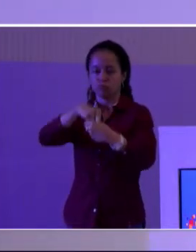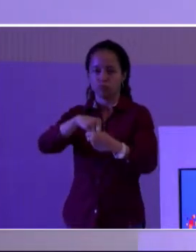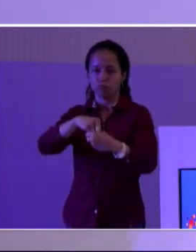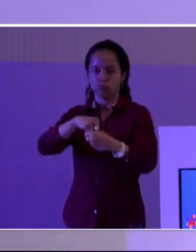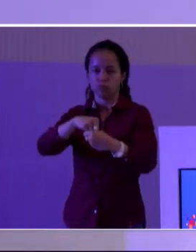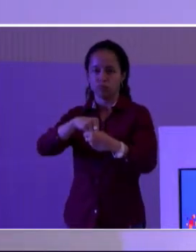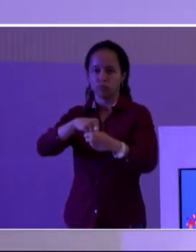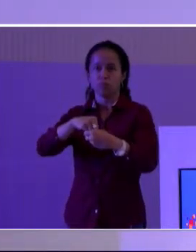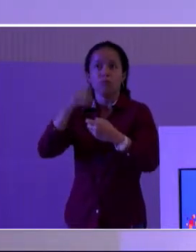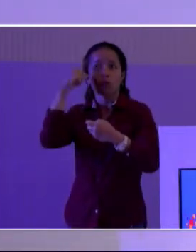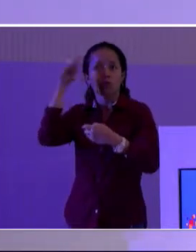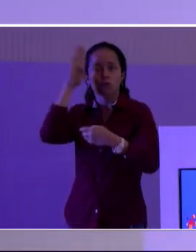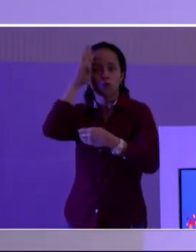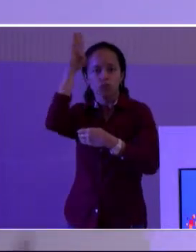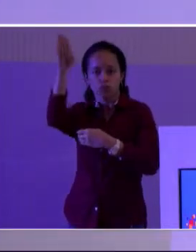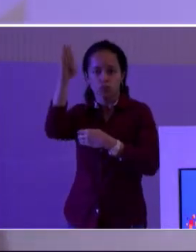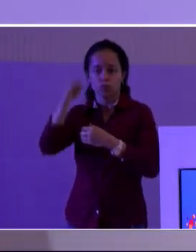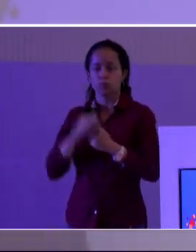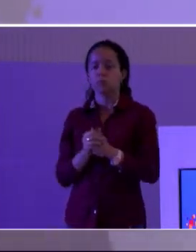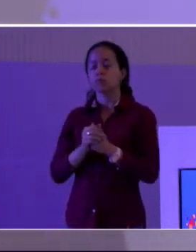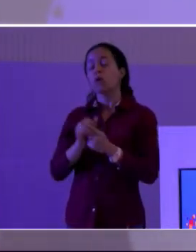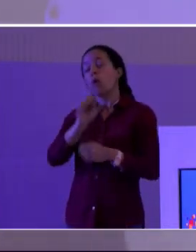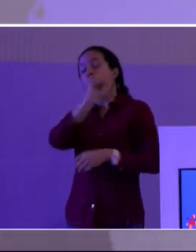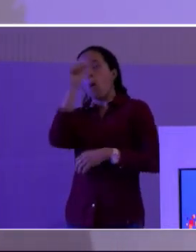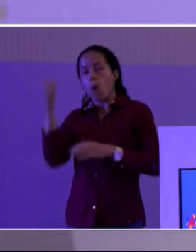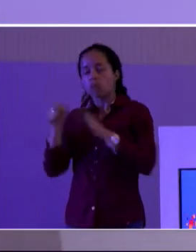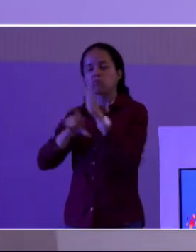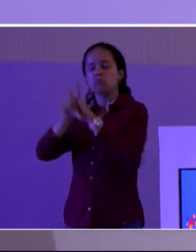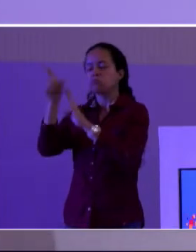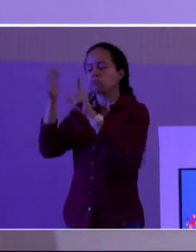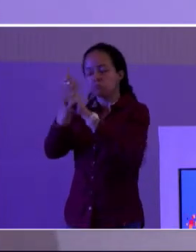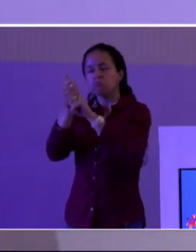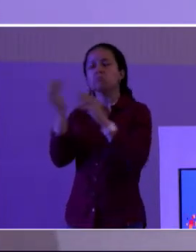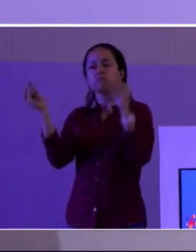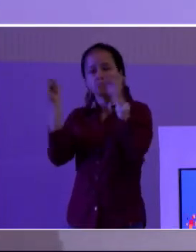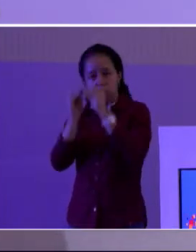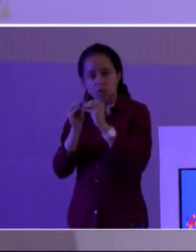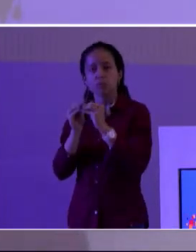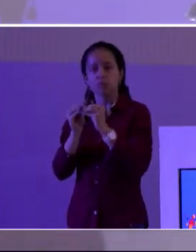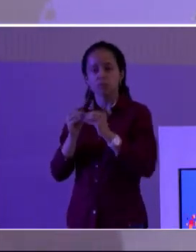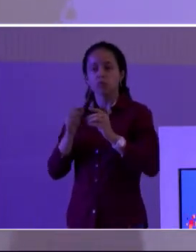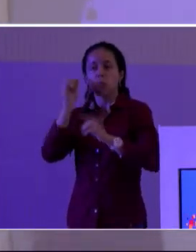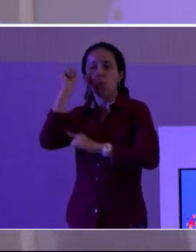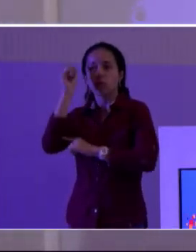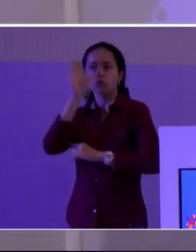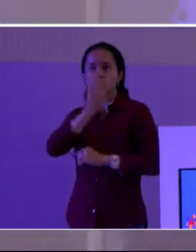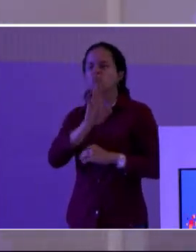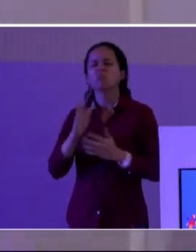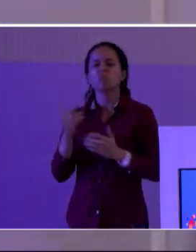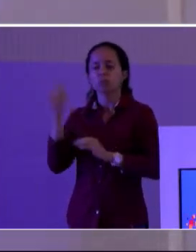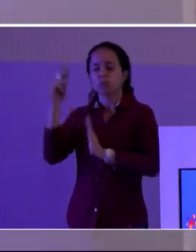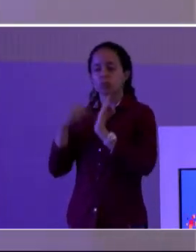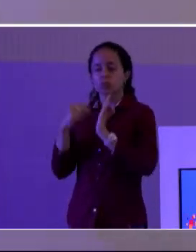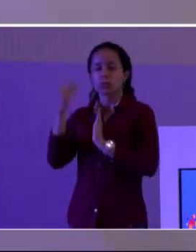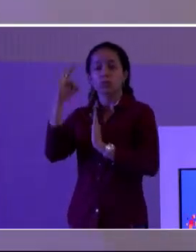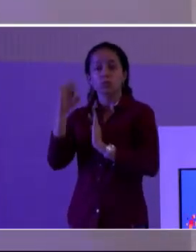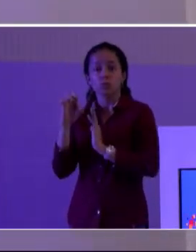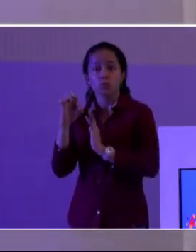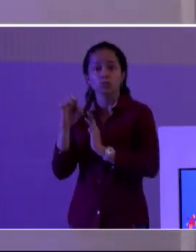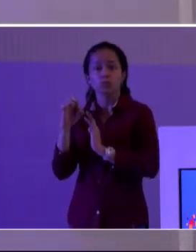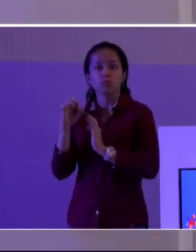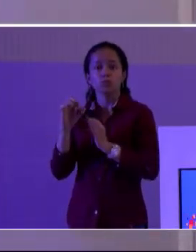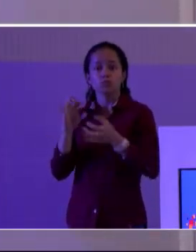plazo. Otros logros que hemos alcanzado en el marco de la política. En el año 2018, de la mano con el